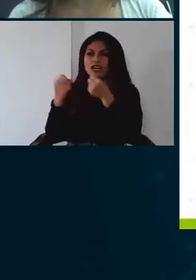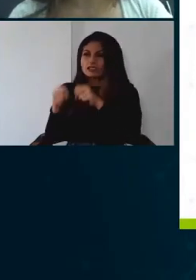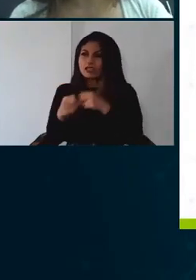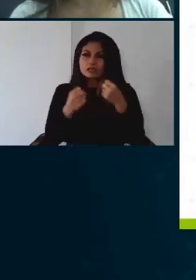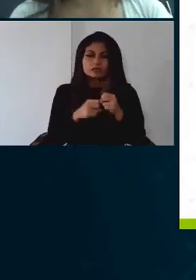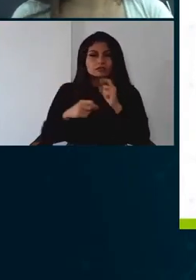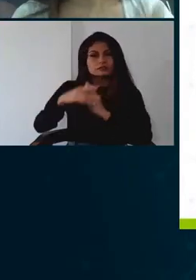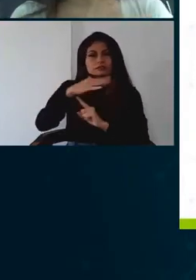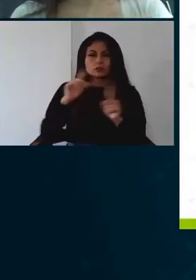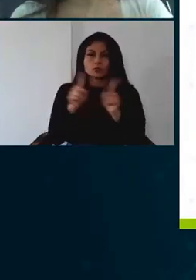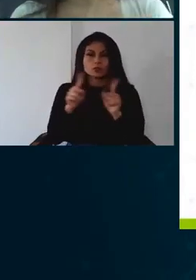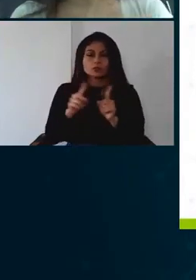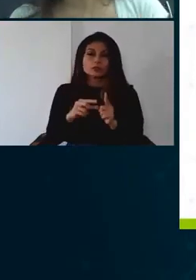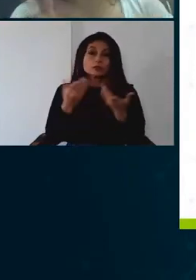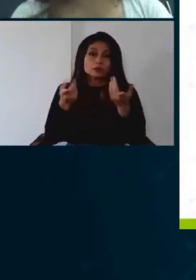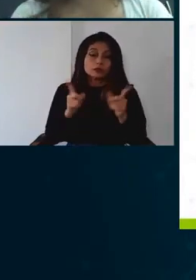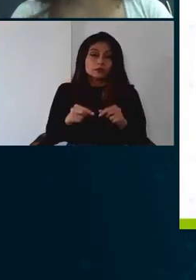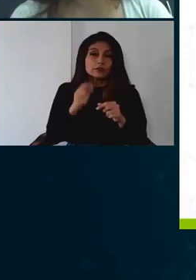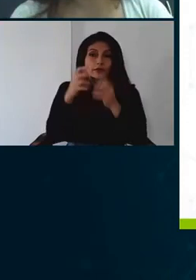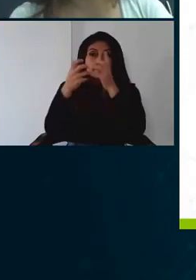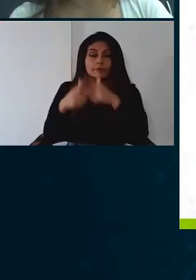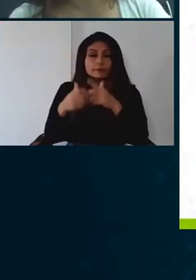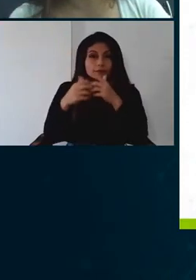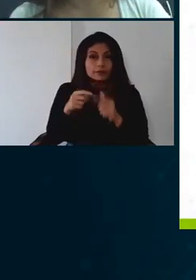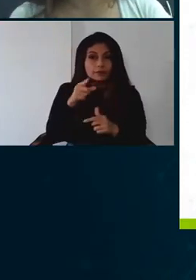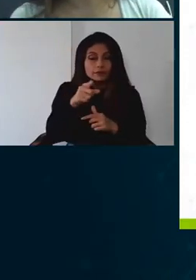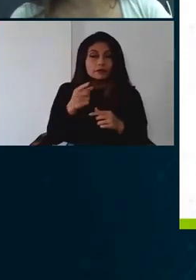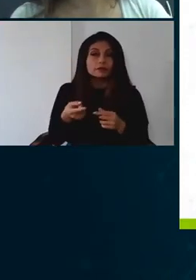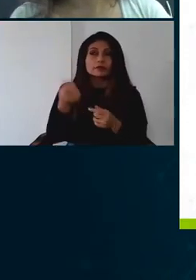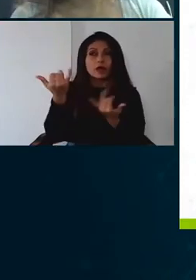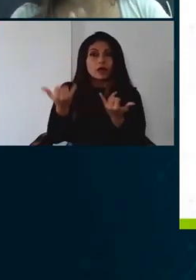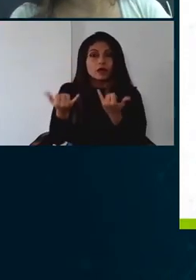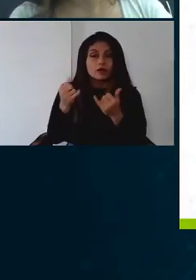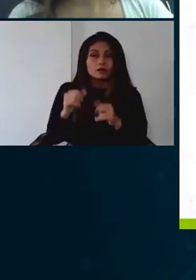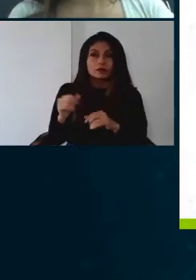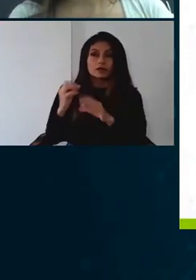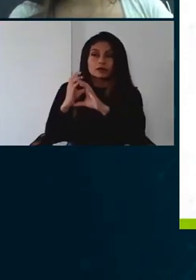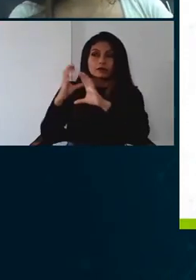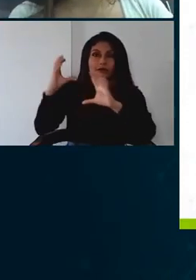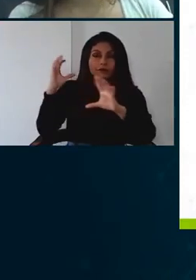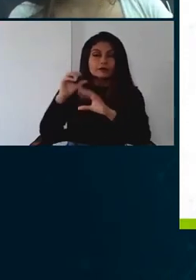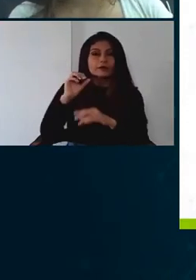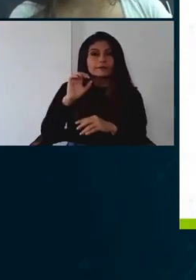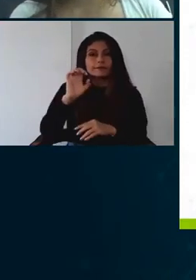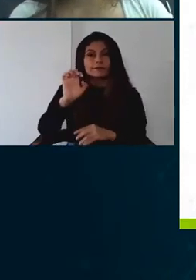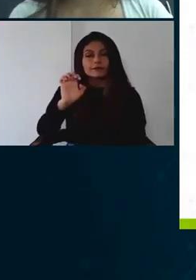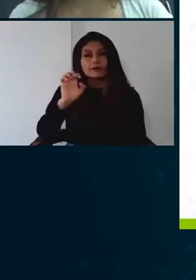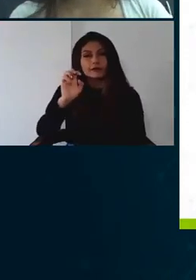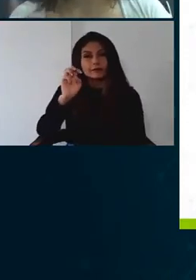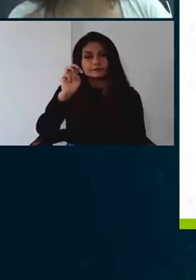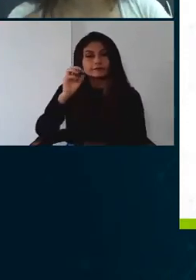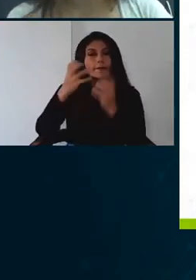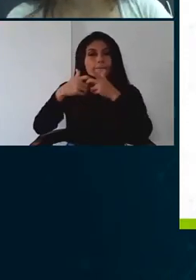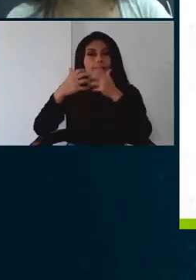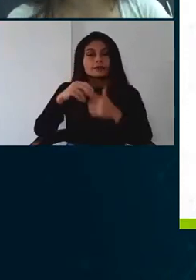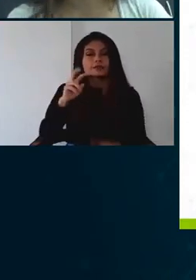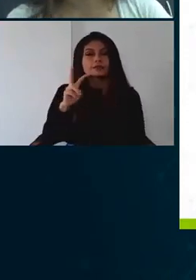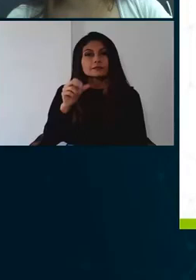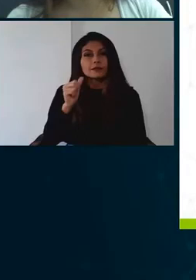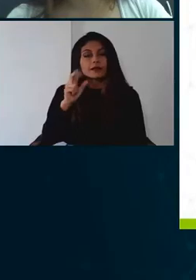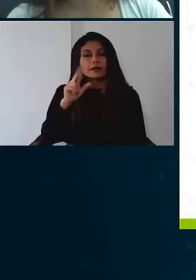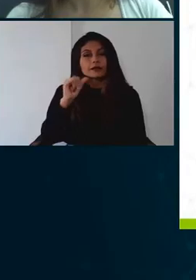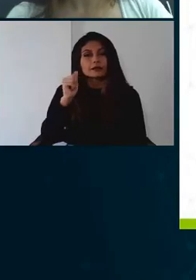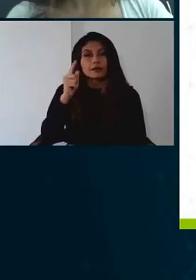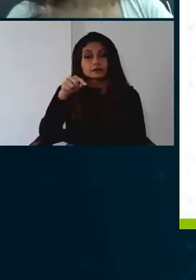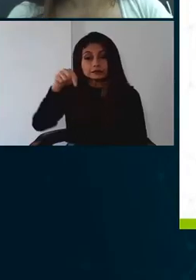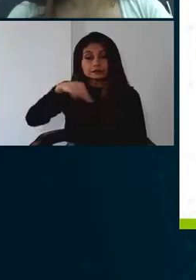mejorado, ¿cierto? Para la empresa que actualmente recoge nuestros residuos, empresas varias, ¿cierto? Que es la que nos ayuda con todo eso, al menos acá en la